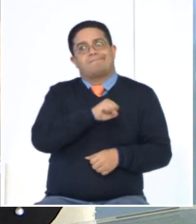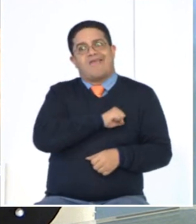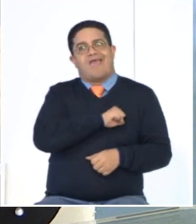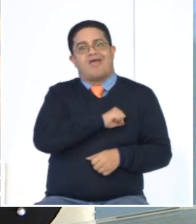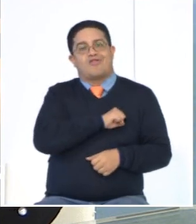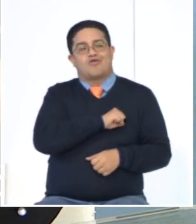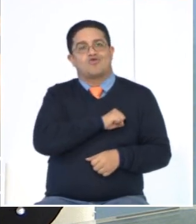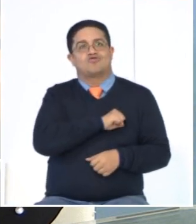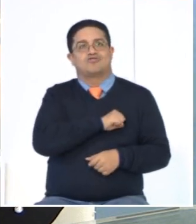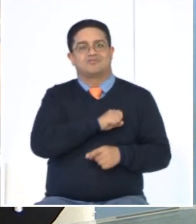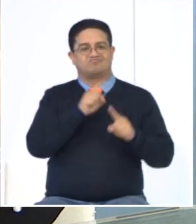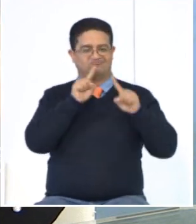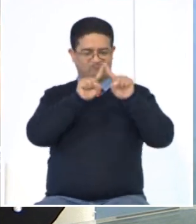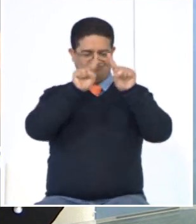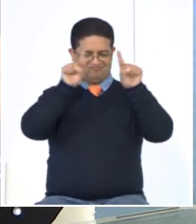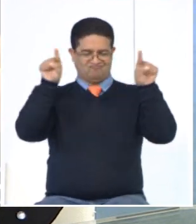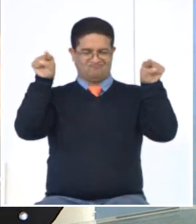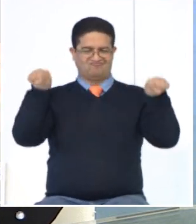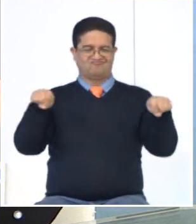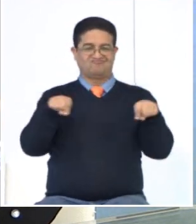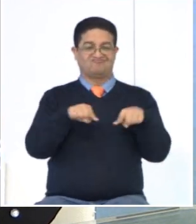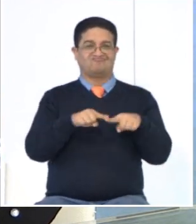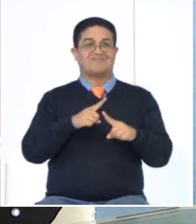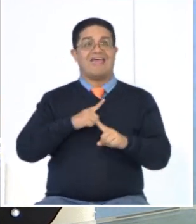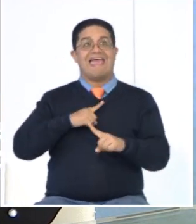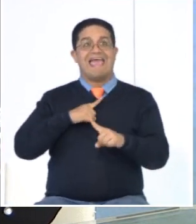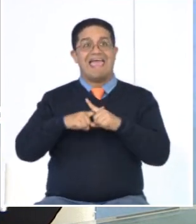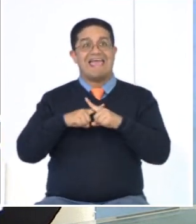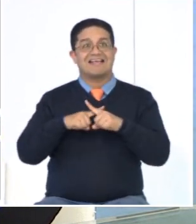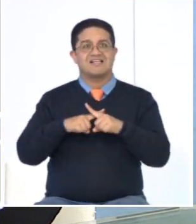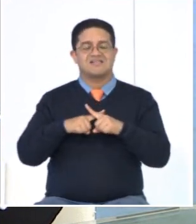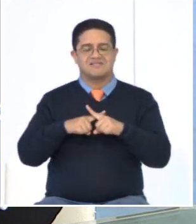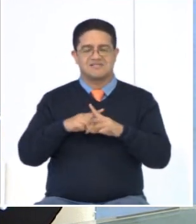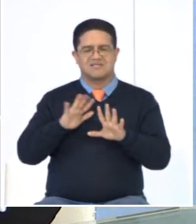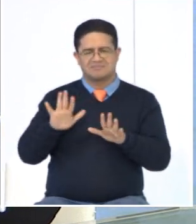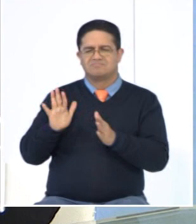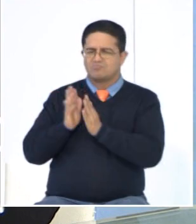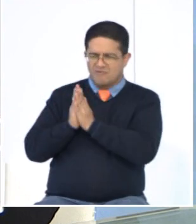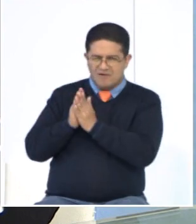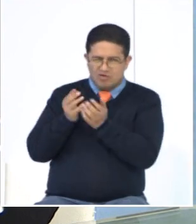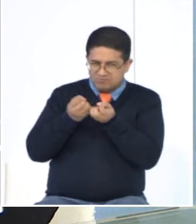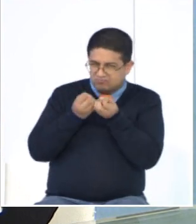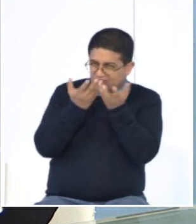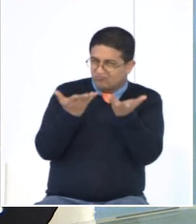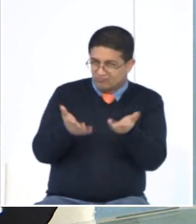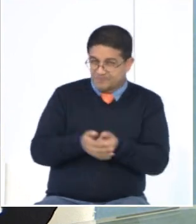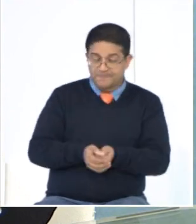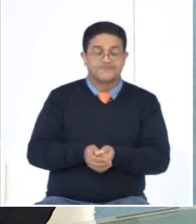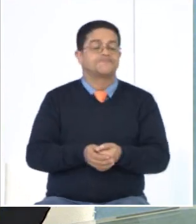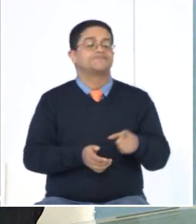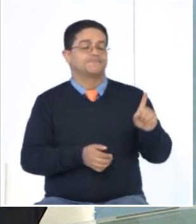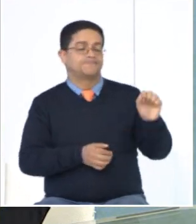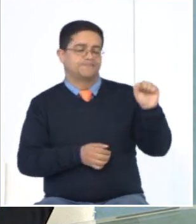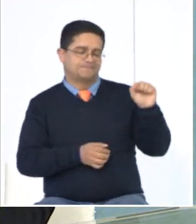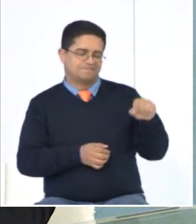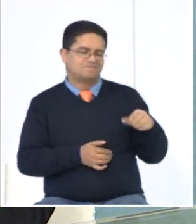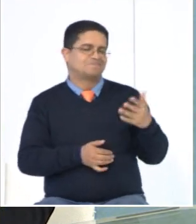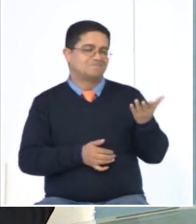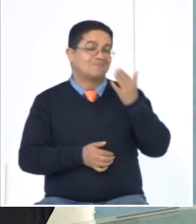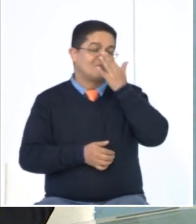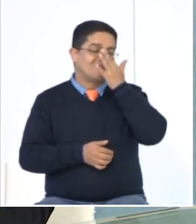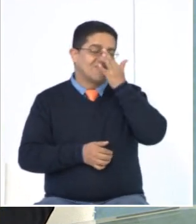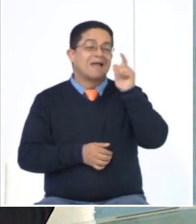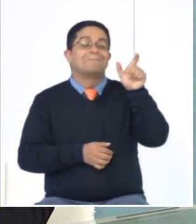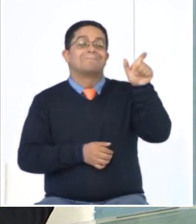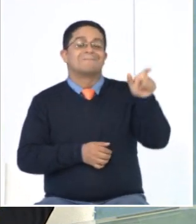por ejemplo, como una placa de tórax, un rayos X. Entonces, vamos a aclarar un poco esto. Sí, la anécdota es de un